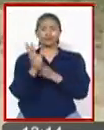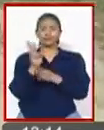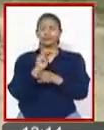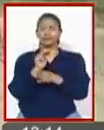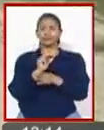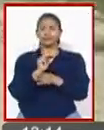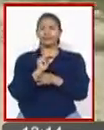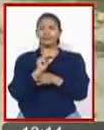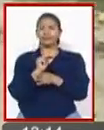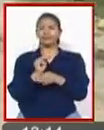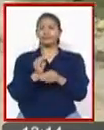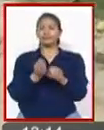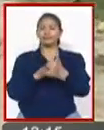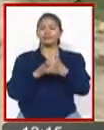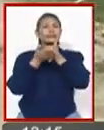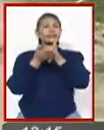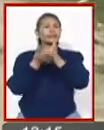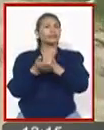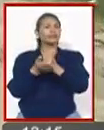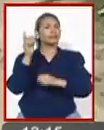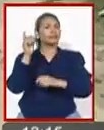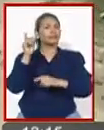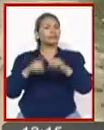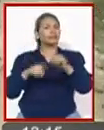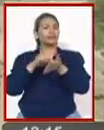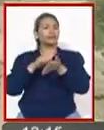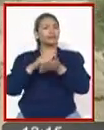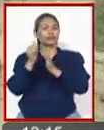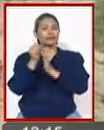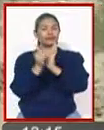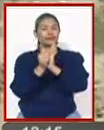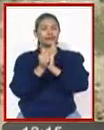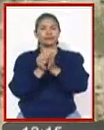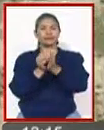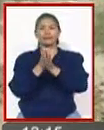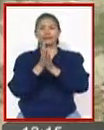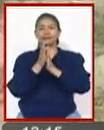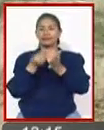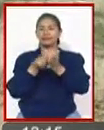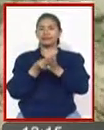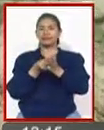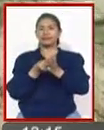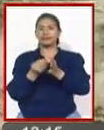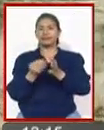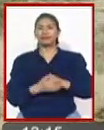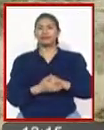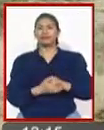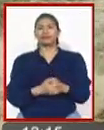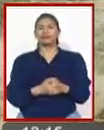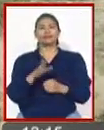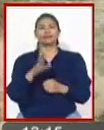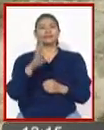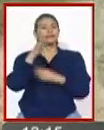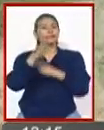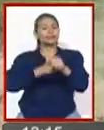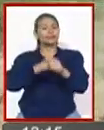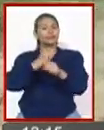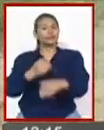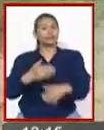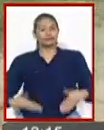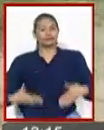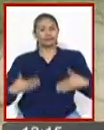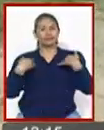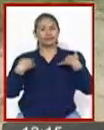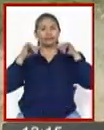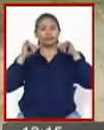favor, que nos ayuden. Nosotros no podemos pagar a esos abogados que nos piden plata y plata, plata. Son 5 años que vivimos